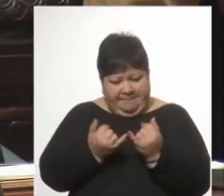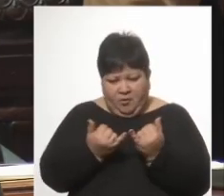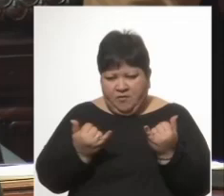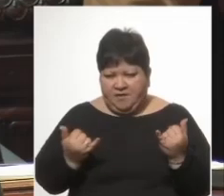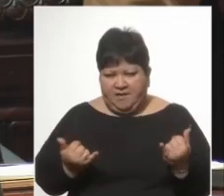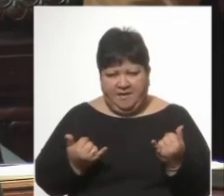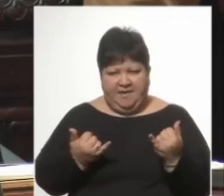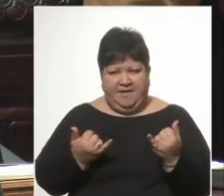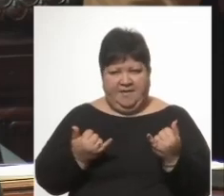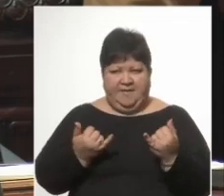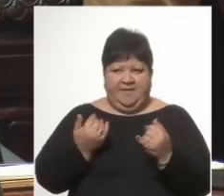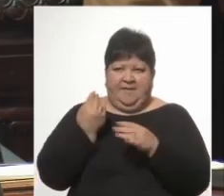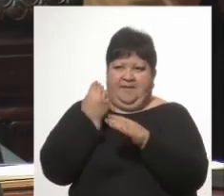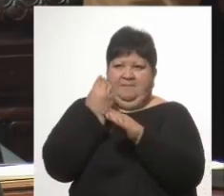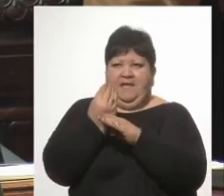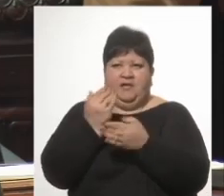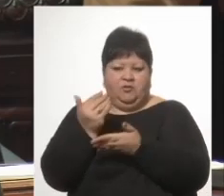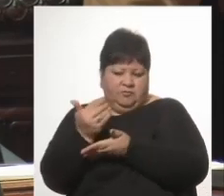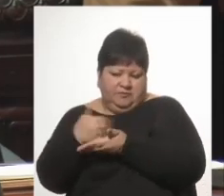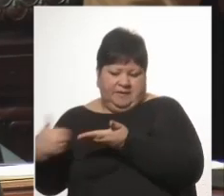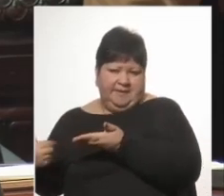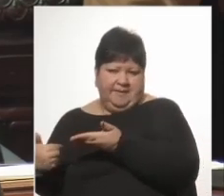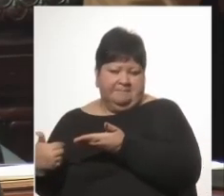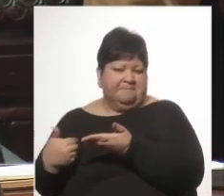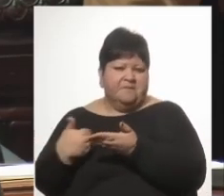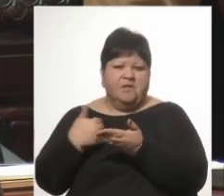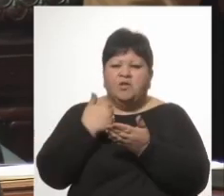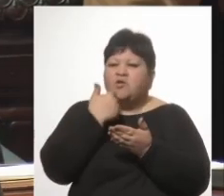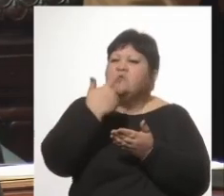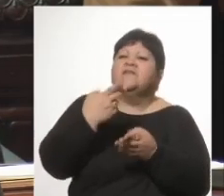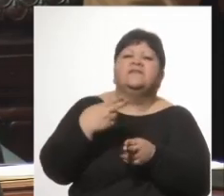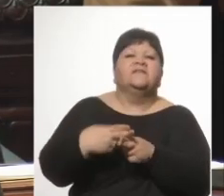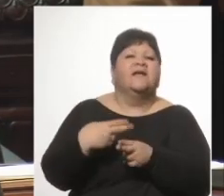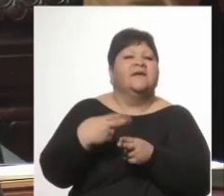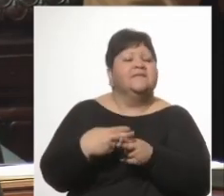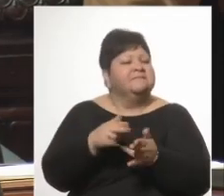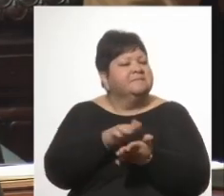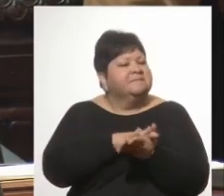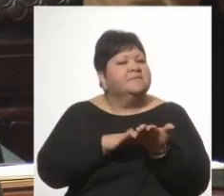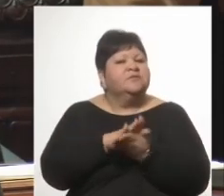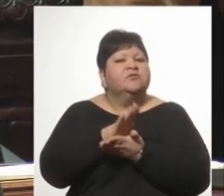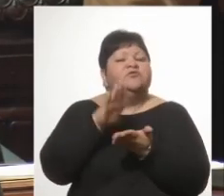cese, no menciona para nada las actas